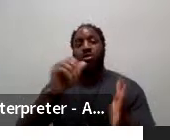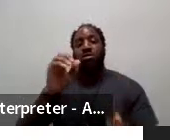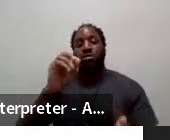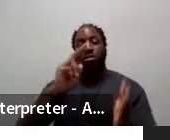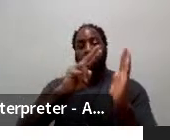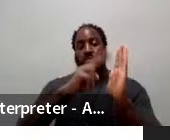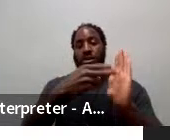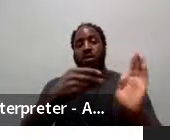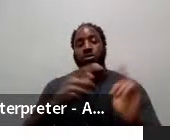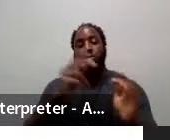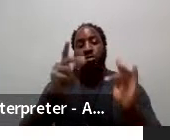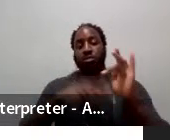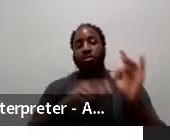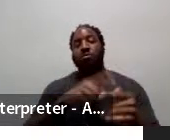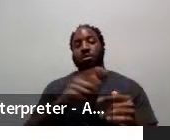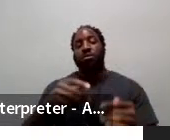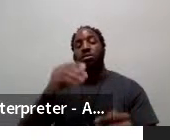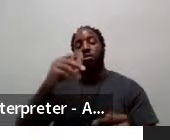Next slide, please.